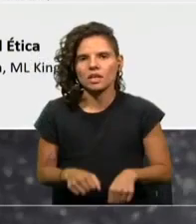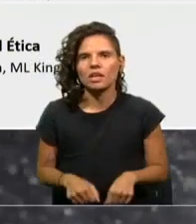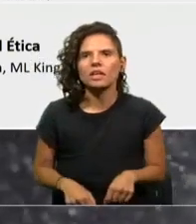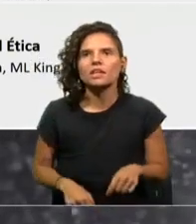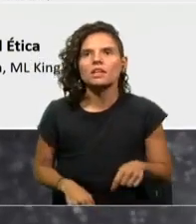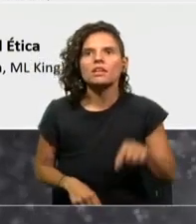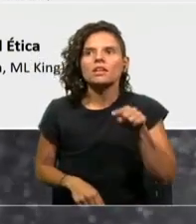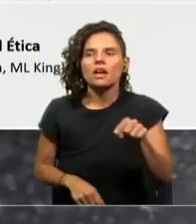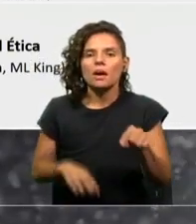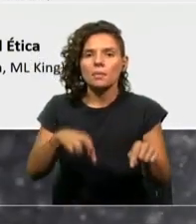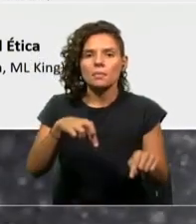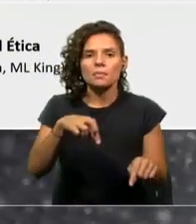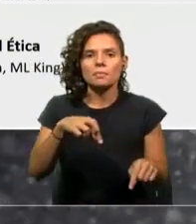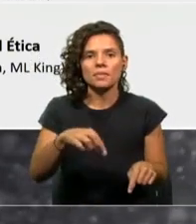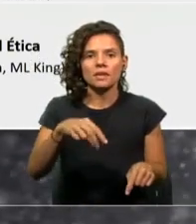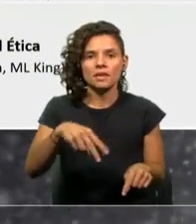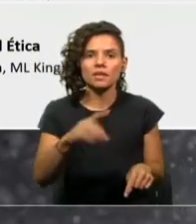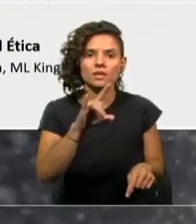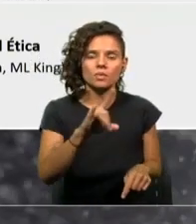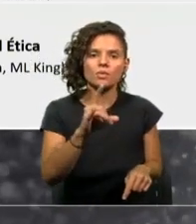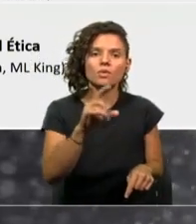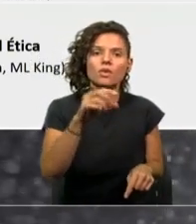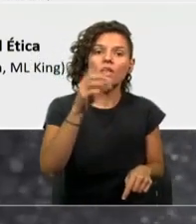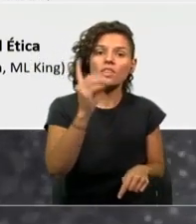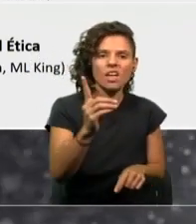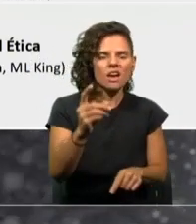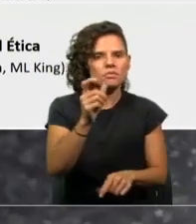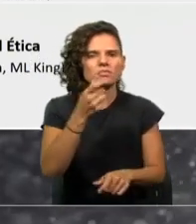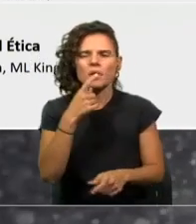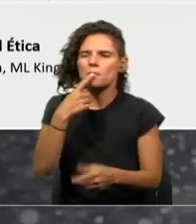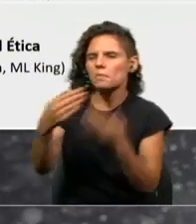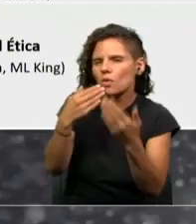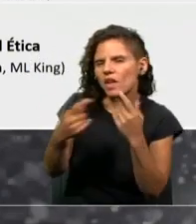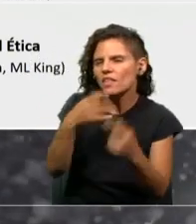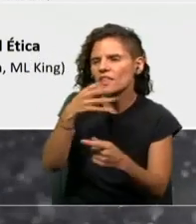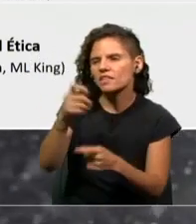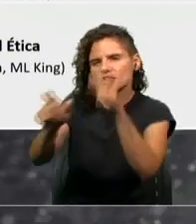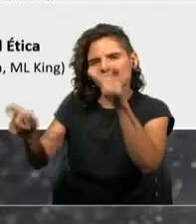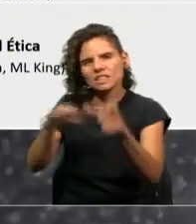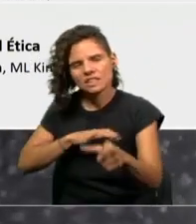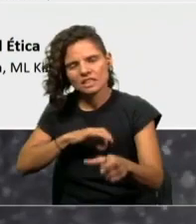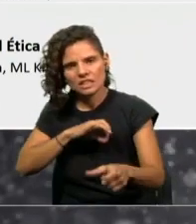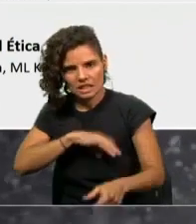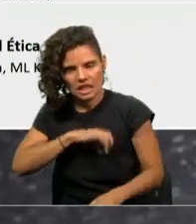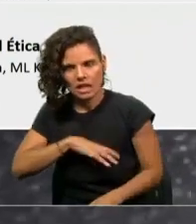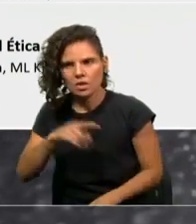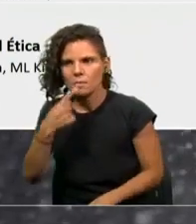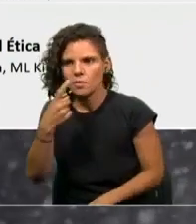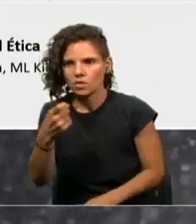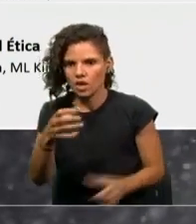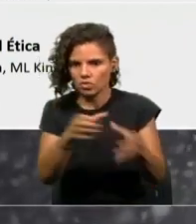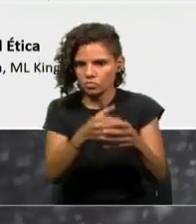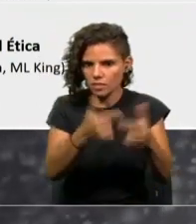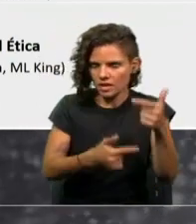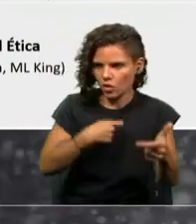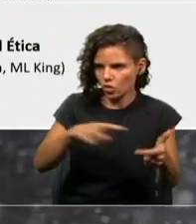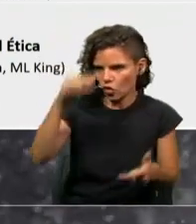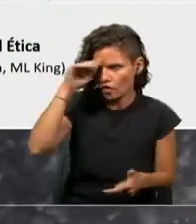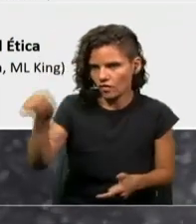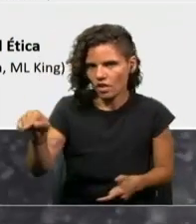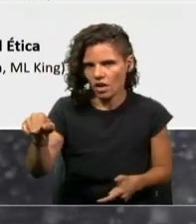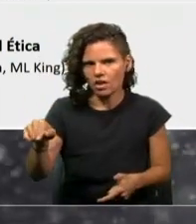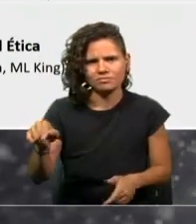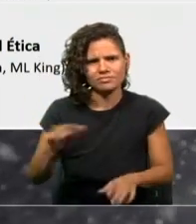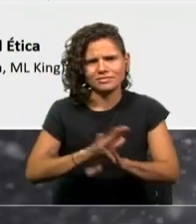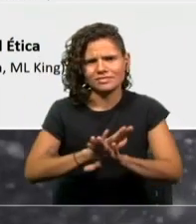encuesta PNUD, Chile, los chilenos confían nada o casi nada en los partidos políticos en un